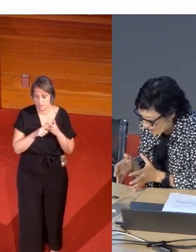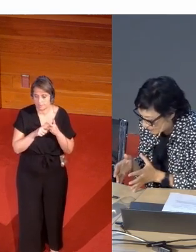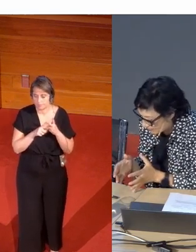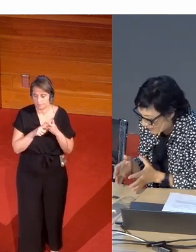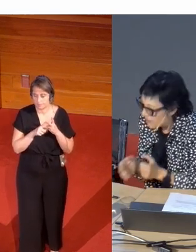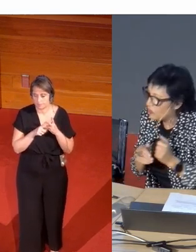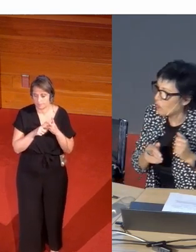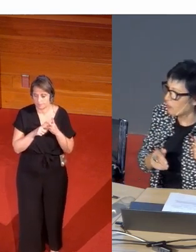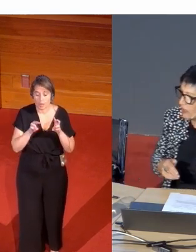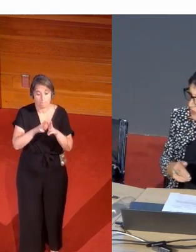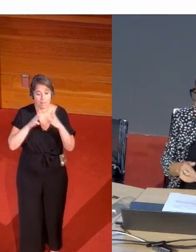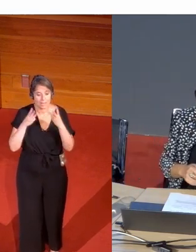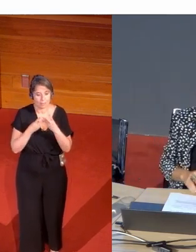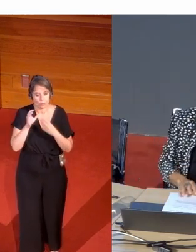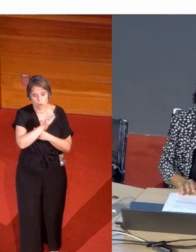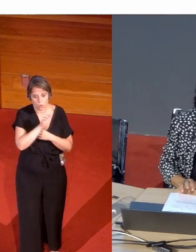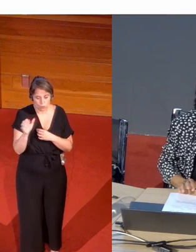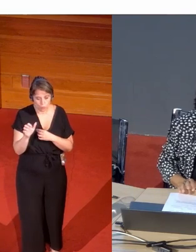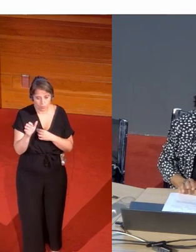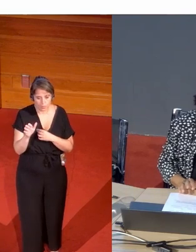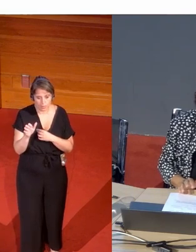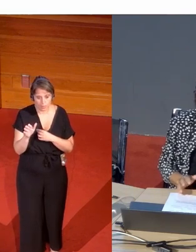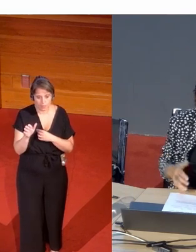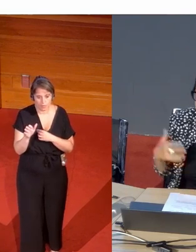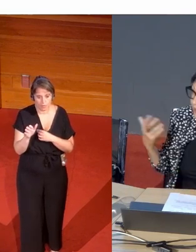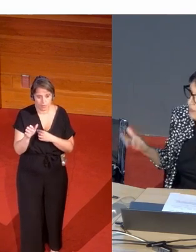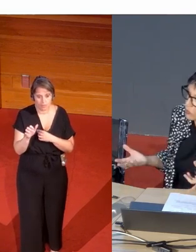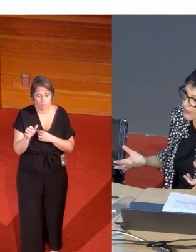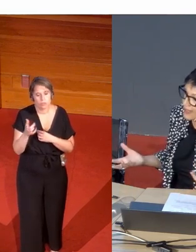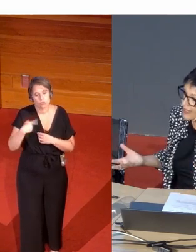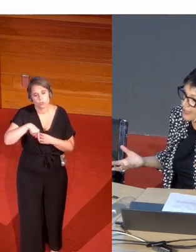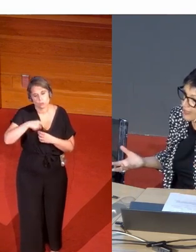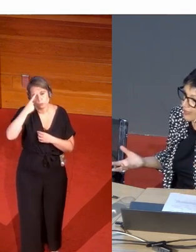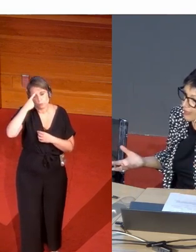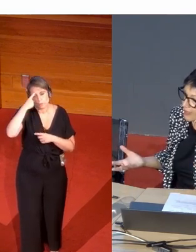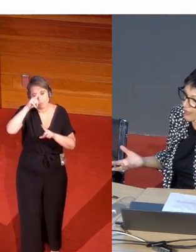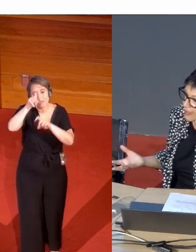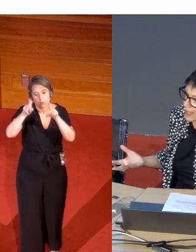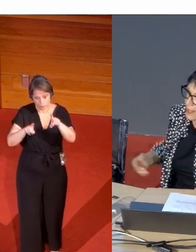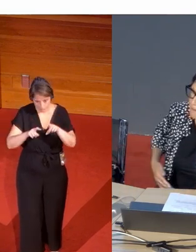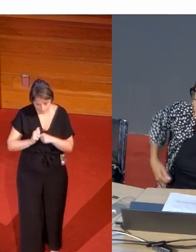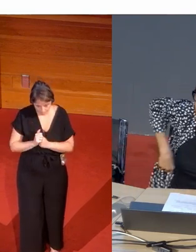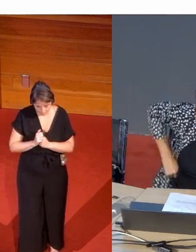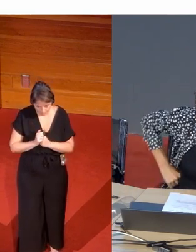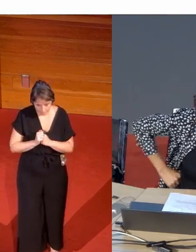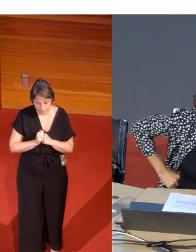del parlamento europeo nos puede llevar a hacernos la siguiente pregunta y es